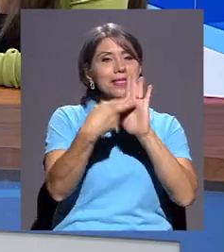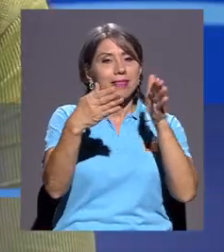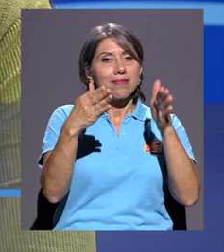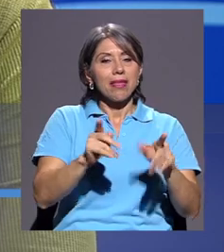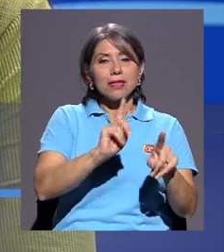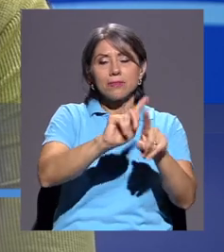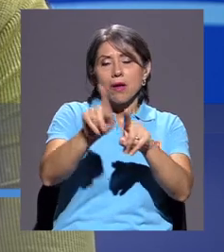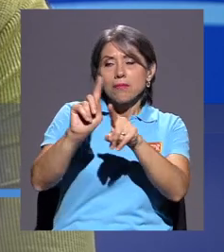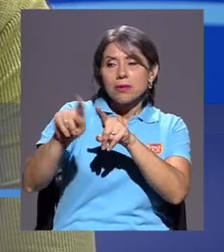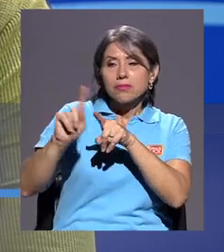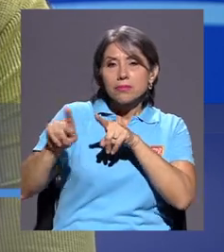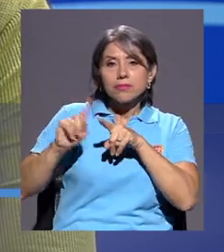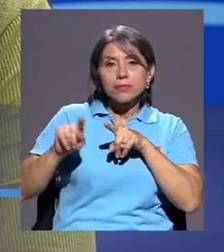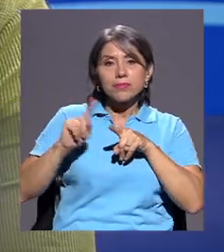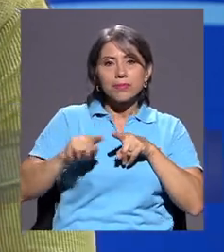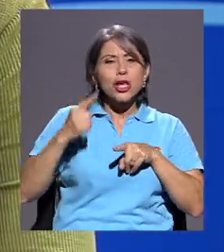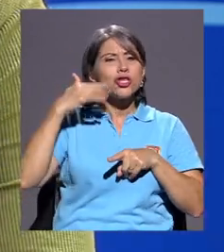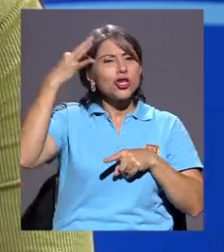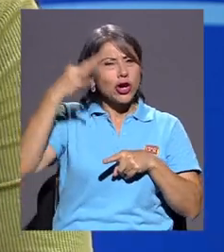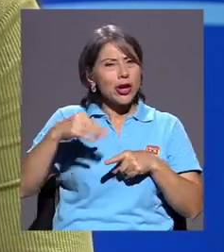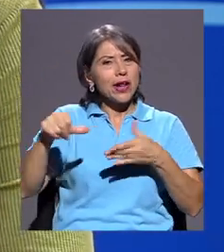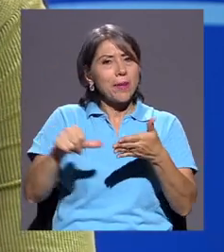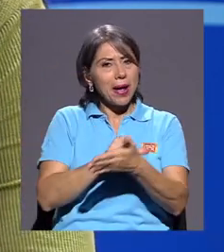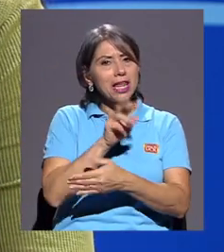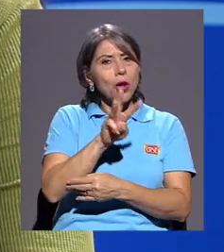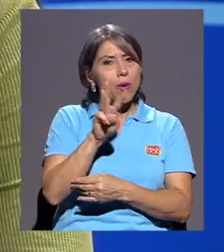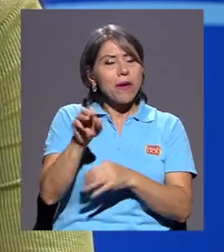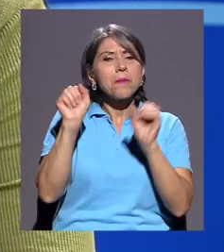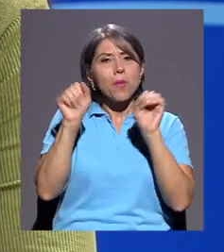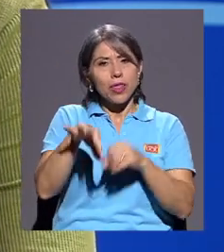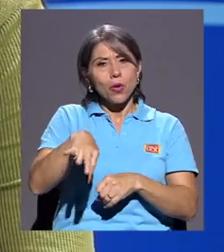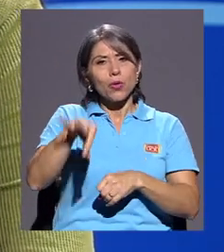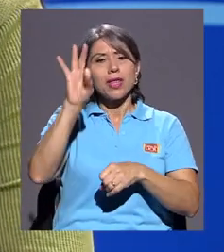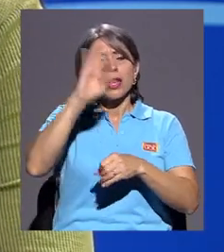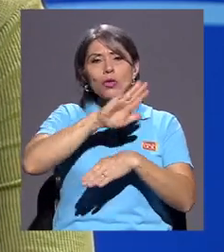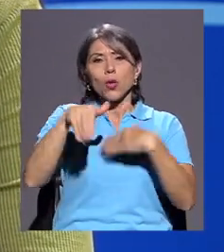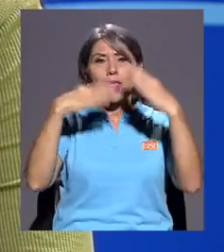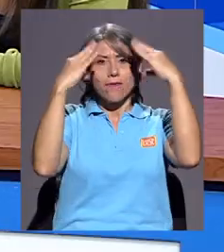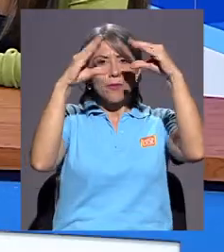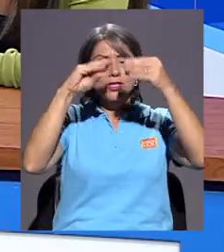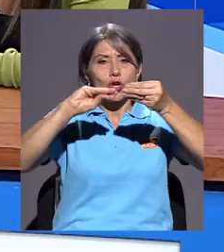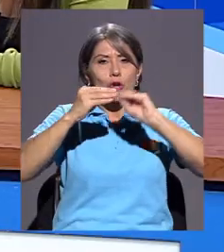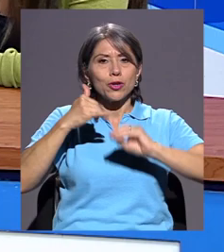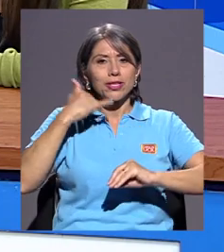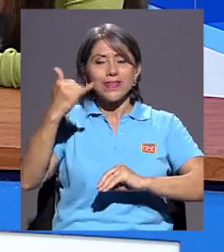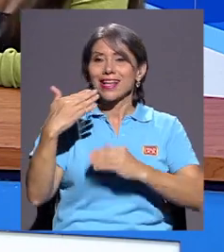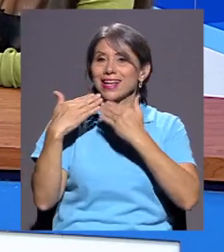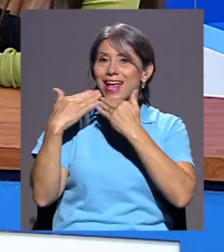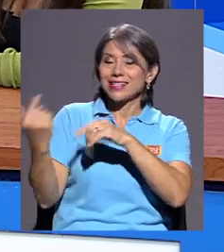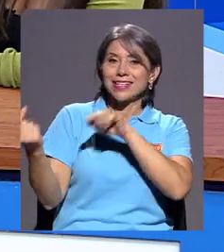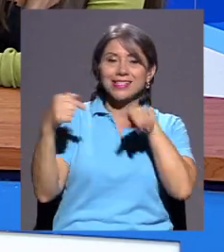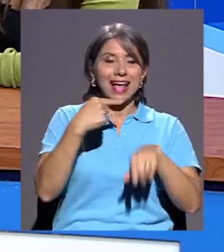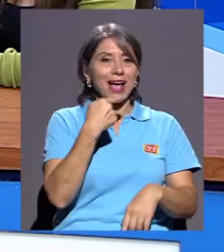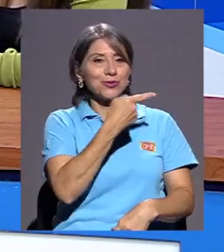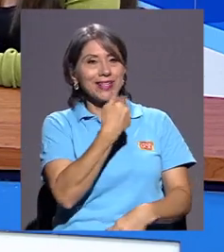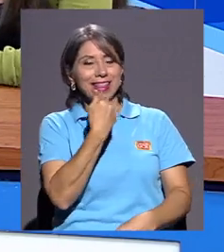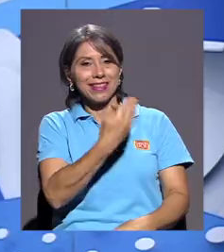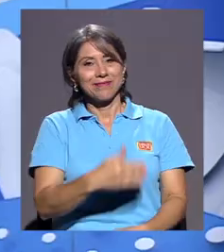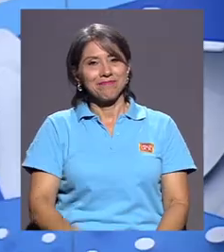universitarias. Entonces yo creo que en la página web pueden encontrar toda la información. Listo. Y todos los números telefónicos. Muchísimas gracias, Jordi, por acompañarnos en